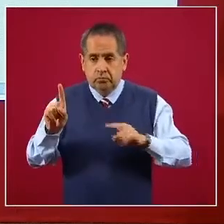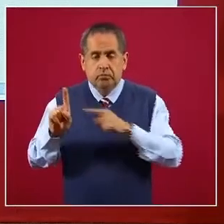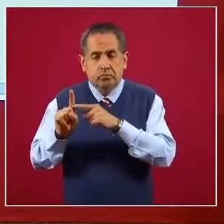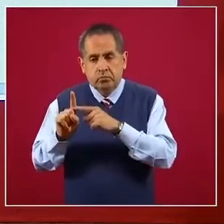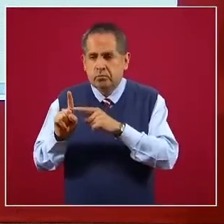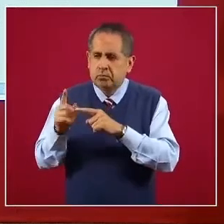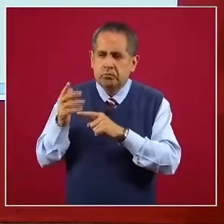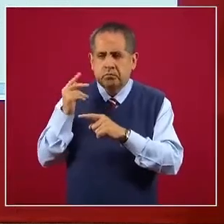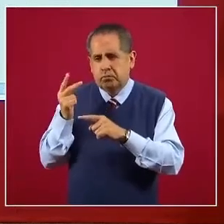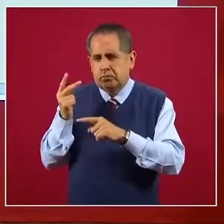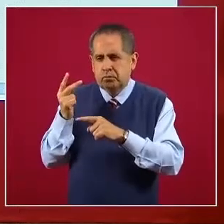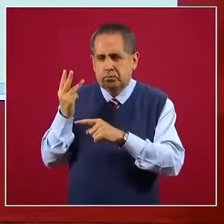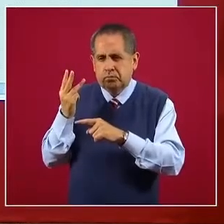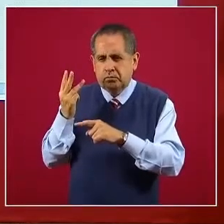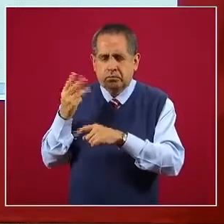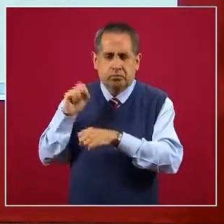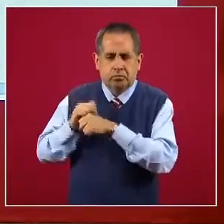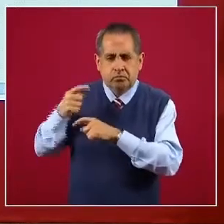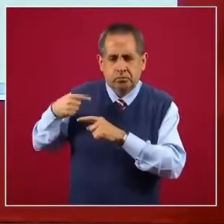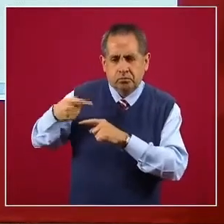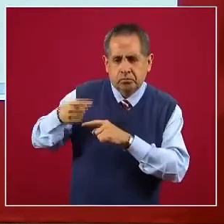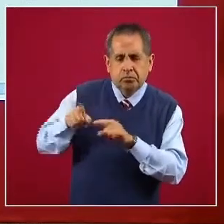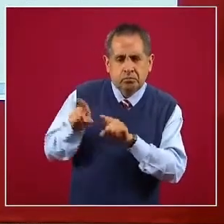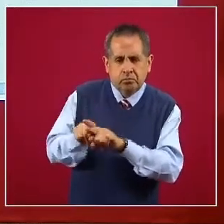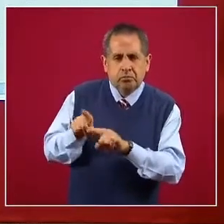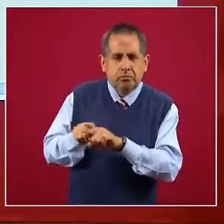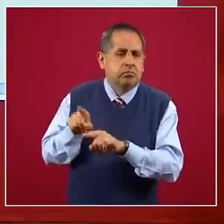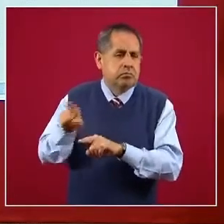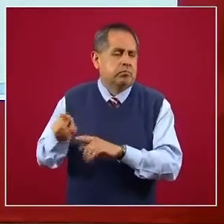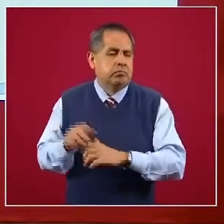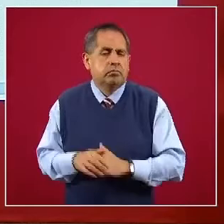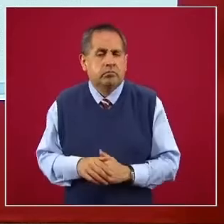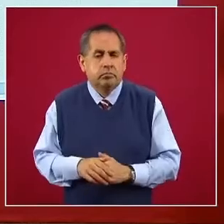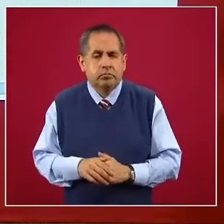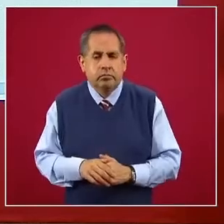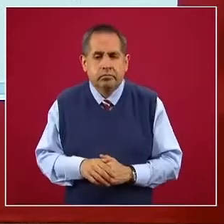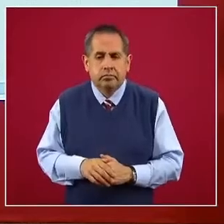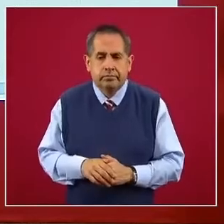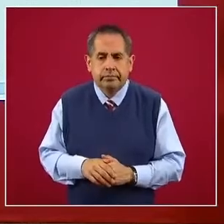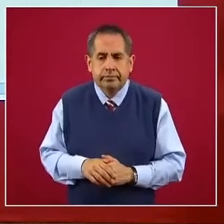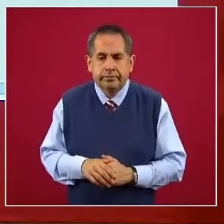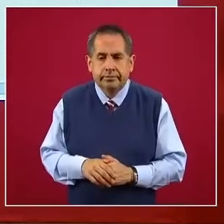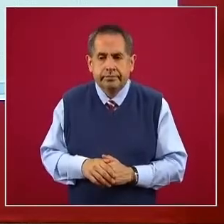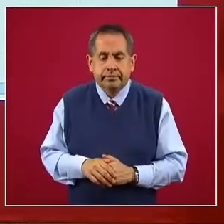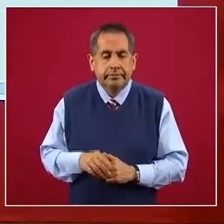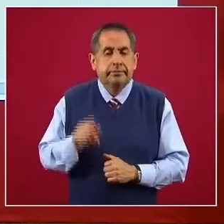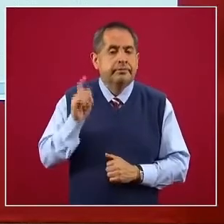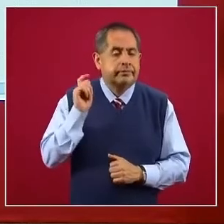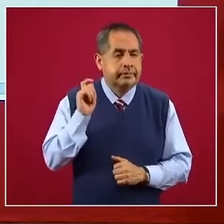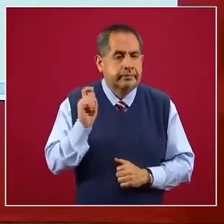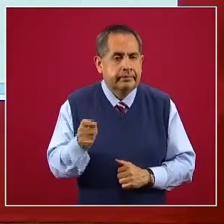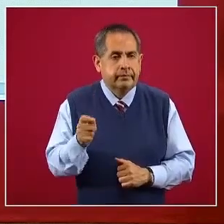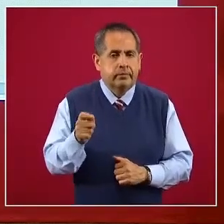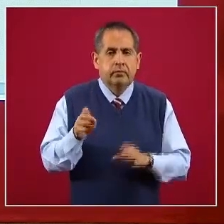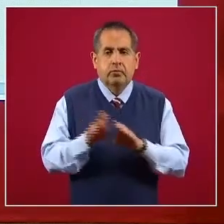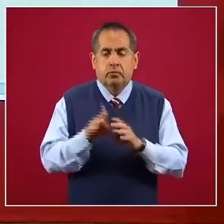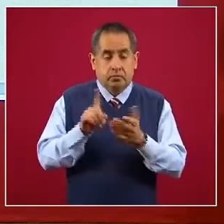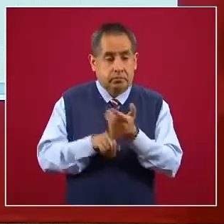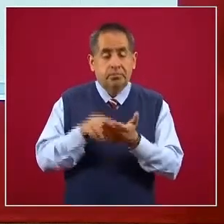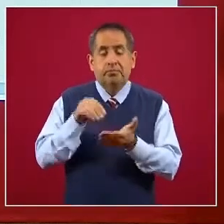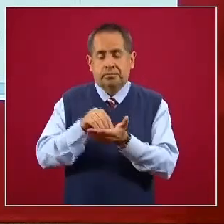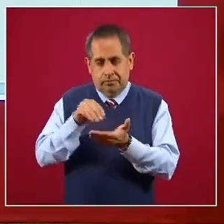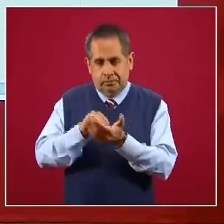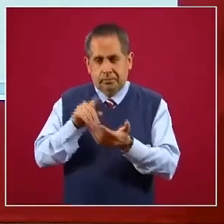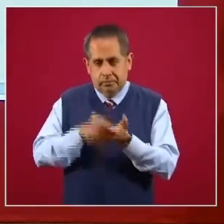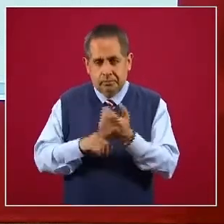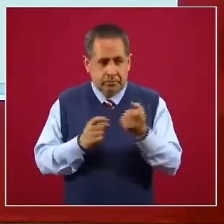últimas 2, 3 que le continúan, las inmediatas anteriores. Precisamente en función de que tenemos